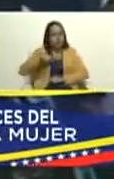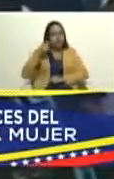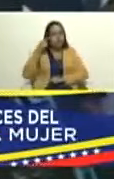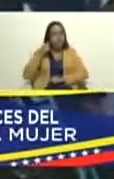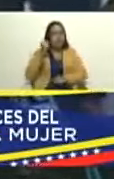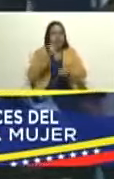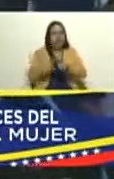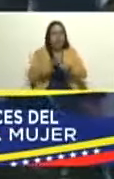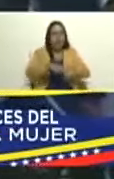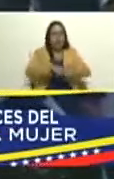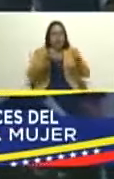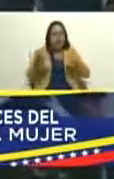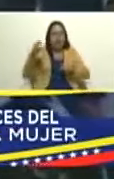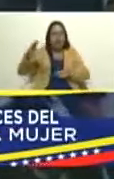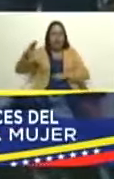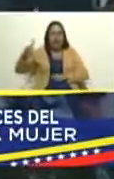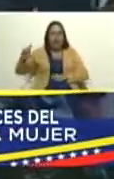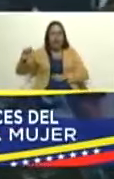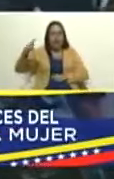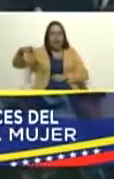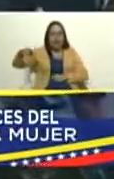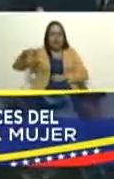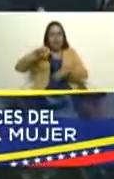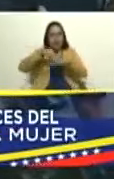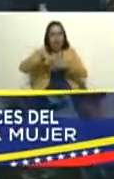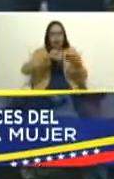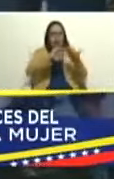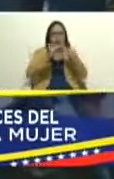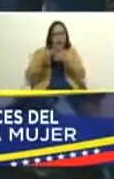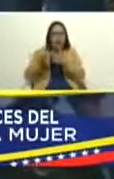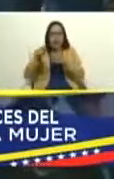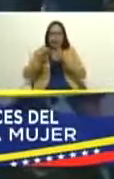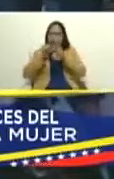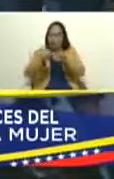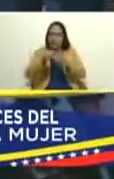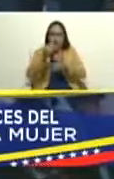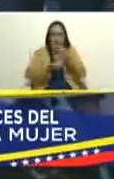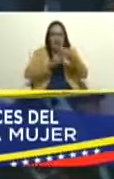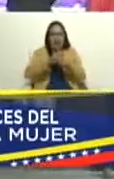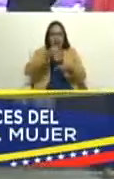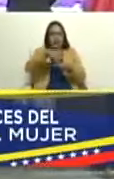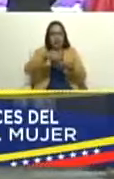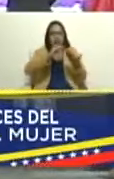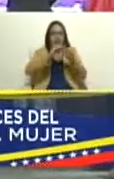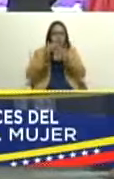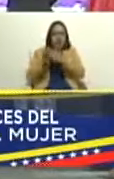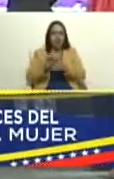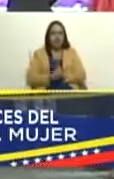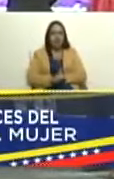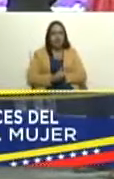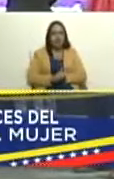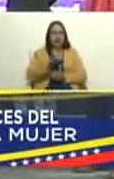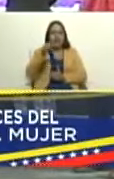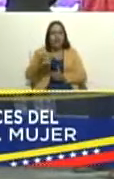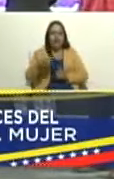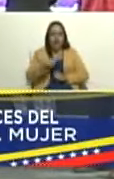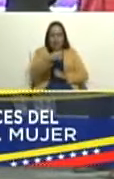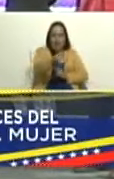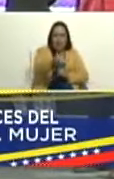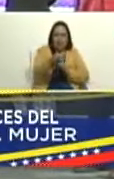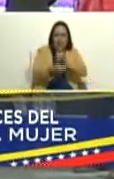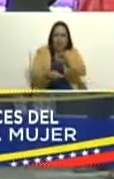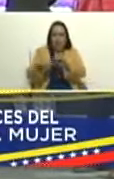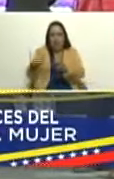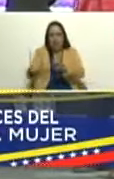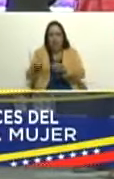panadero CLA, soy comunal, entonces eso se sigue manteniendo en mi comunidad y también se entrega algo allí